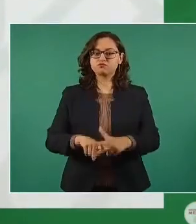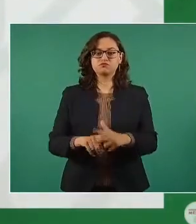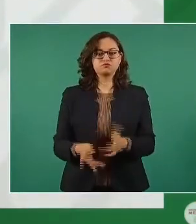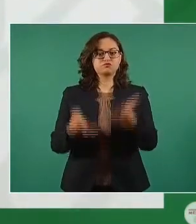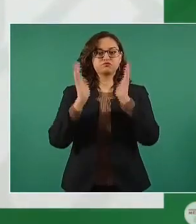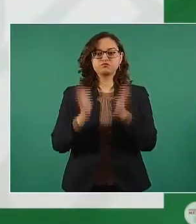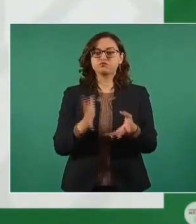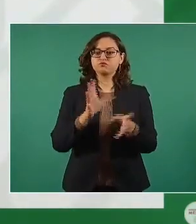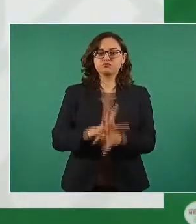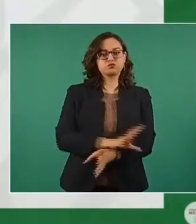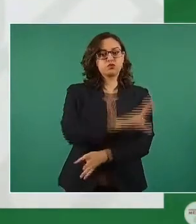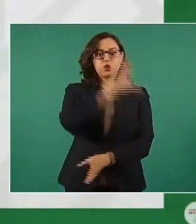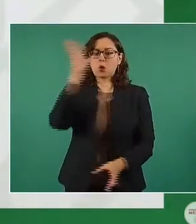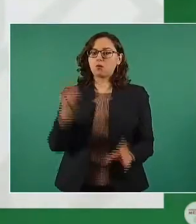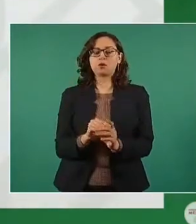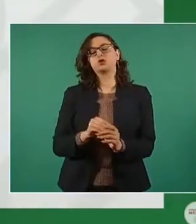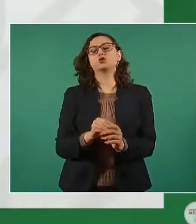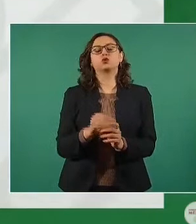completo,